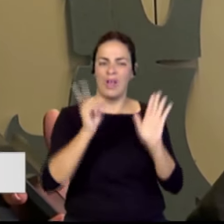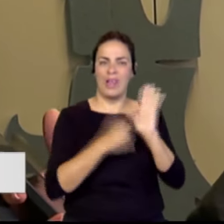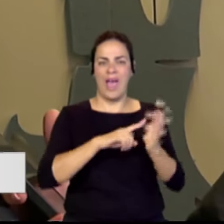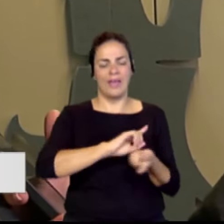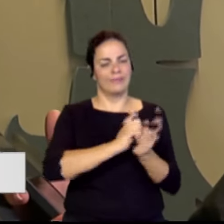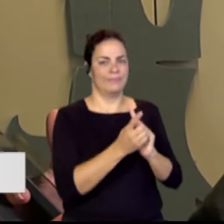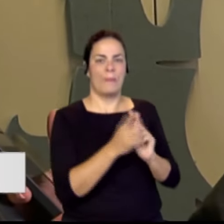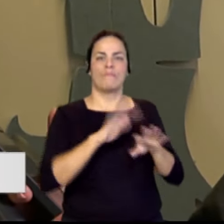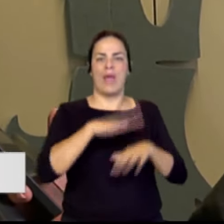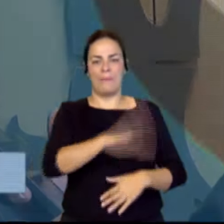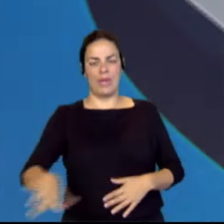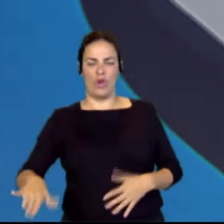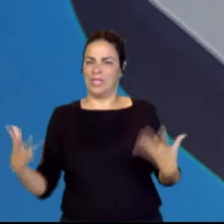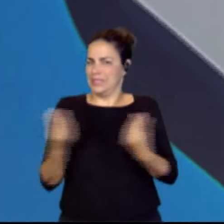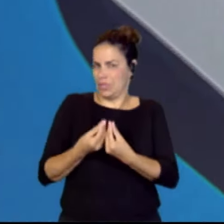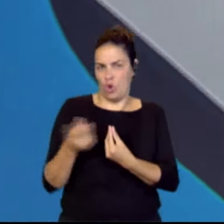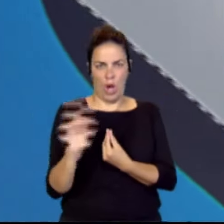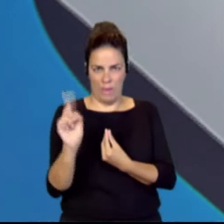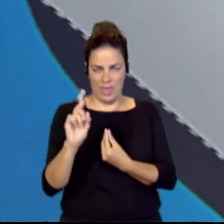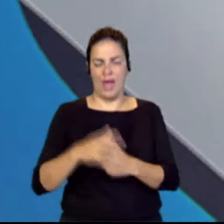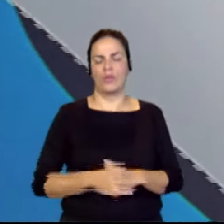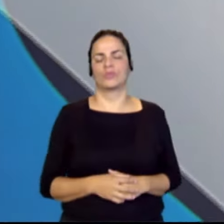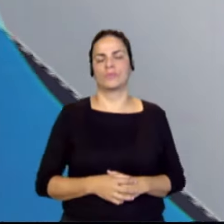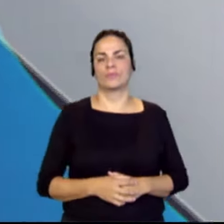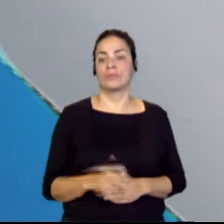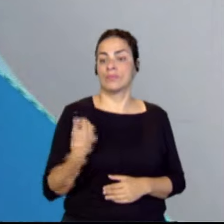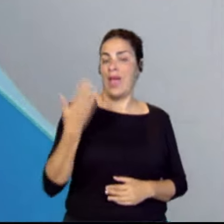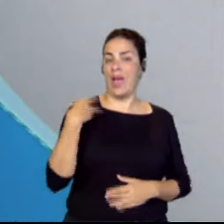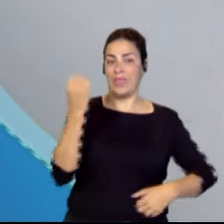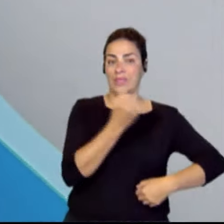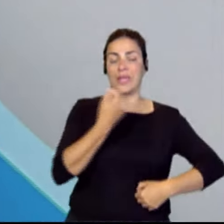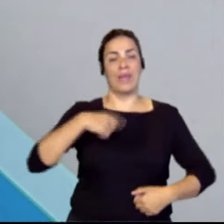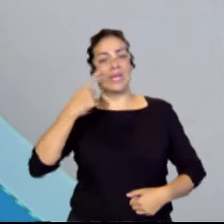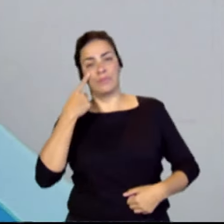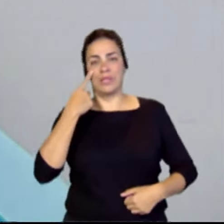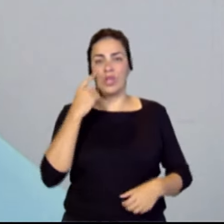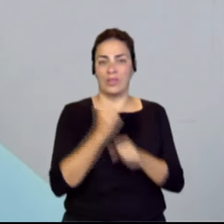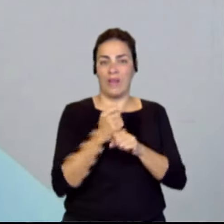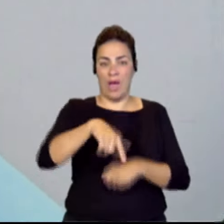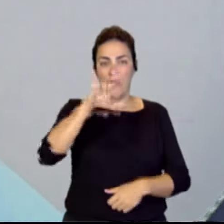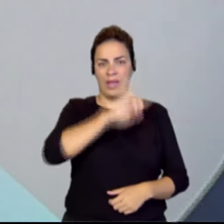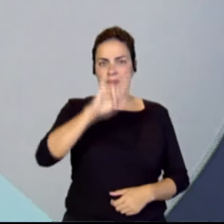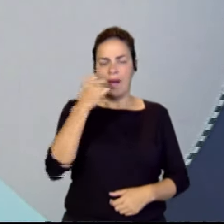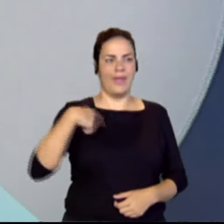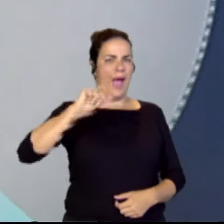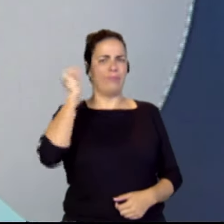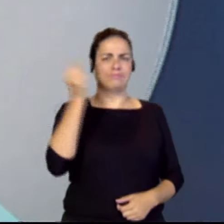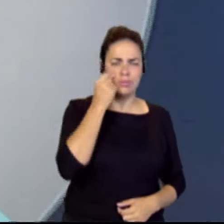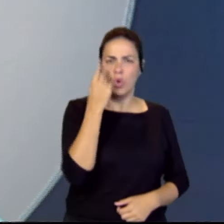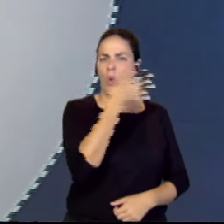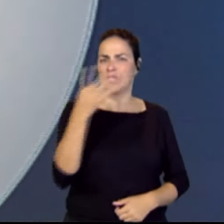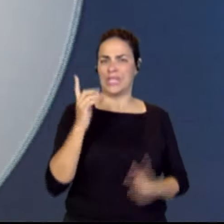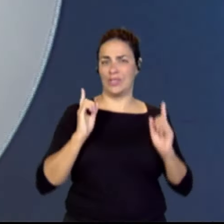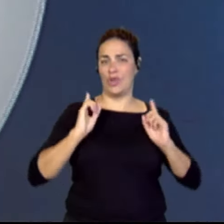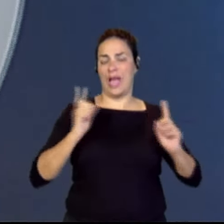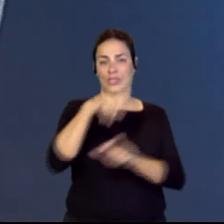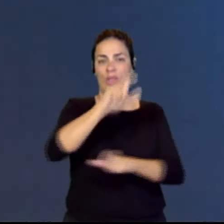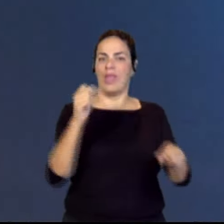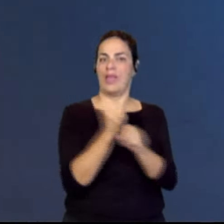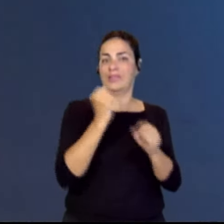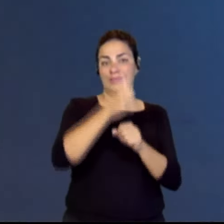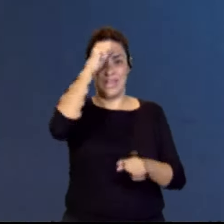no acompañados ya en diciembre la inspección de trabajo en Canarias había destapado más de 400 casos de trabajadores